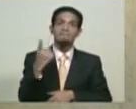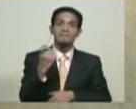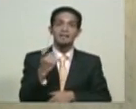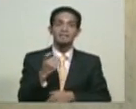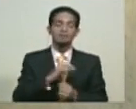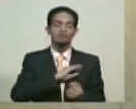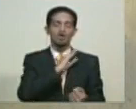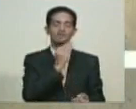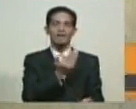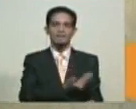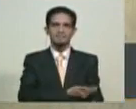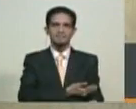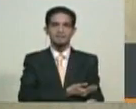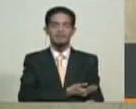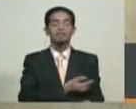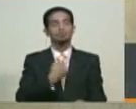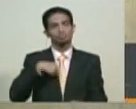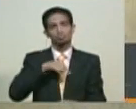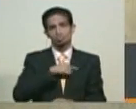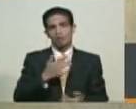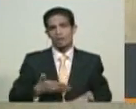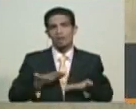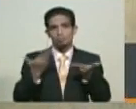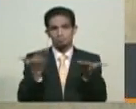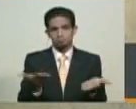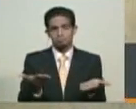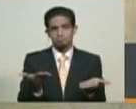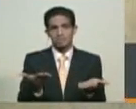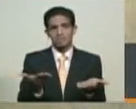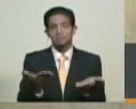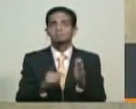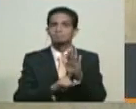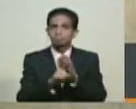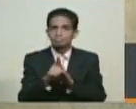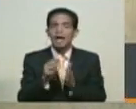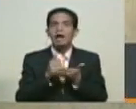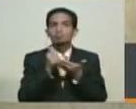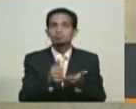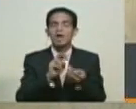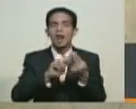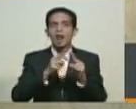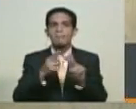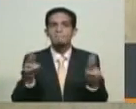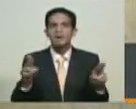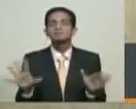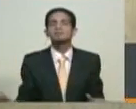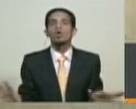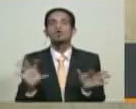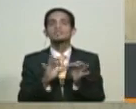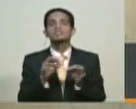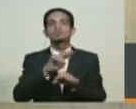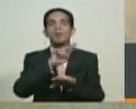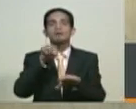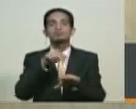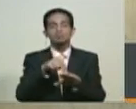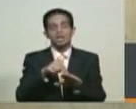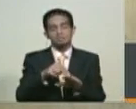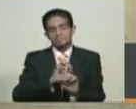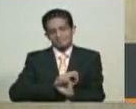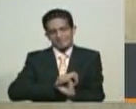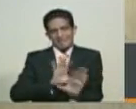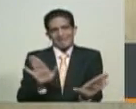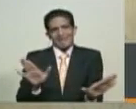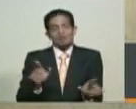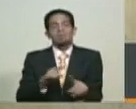Hay que democratizar aún más, claro que sí. Hay que mejorar el clima de paz, de reconciliación nacional, claro que sí. Pero la